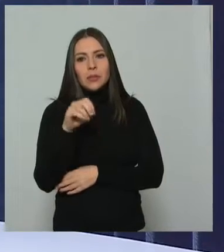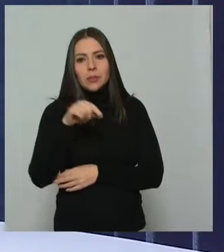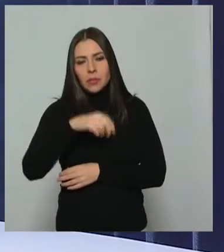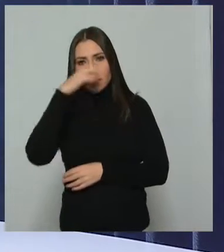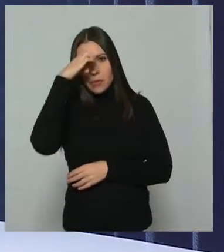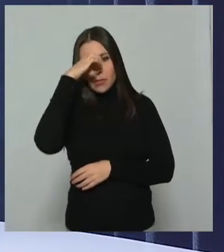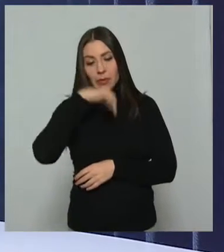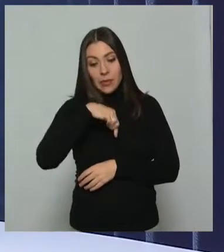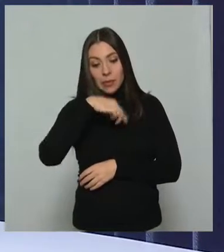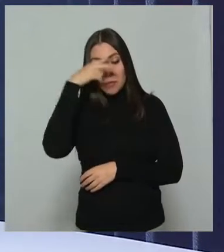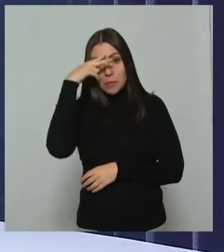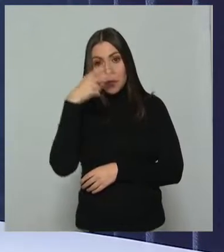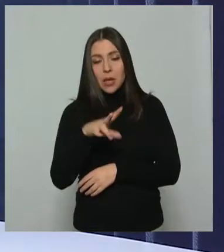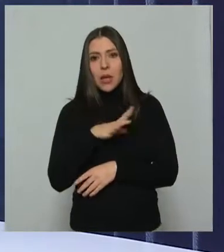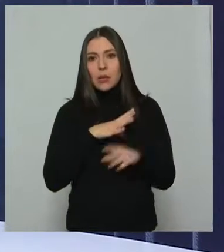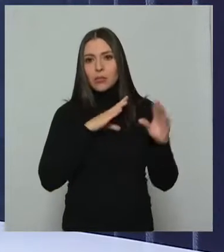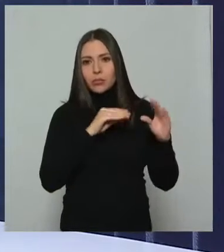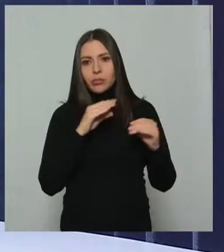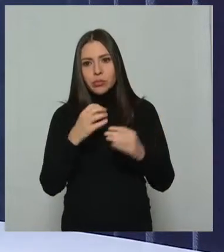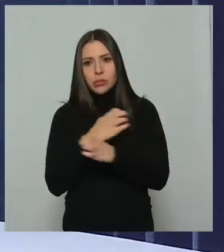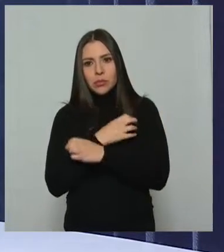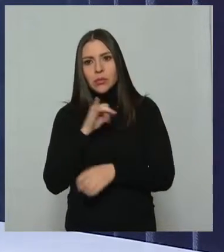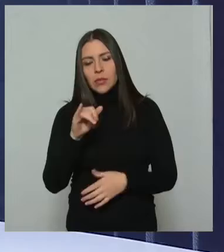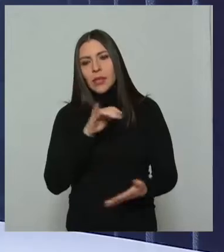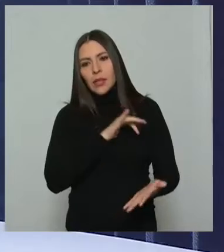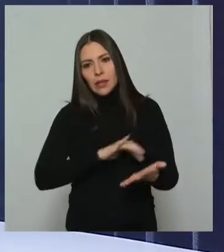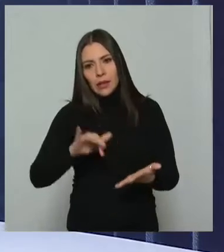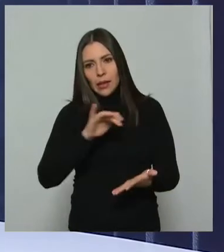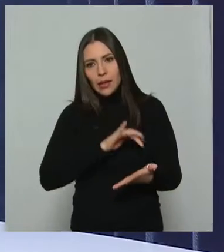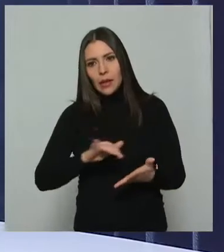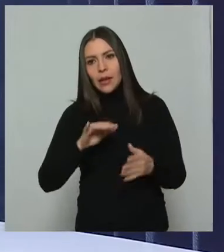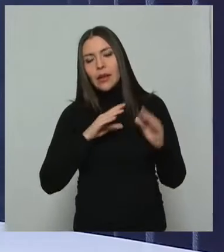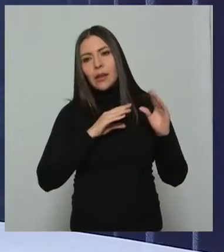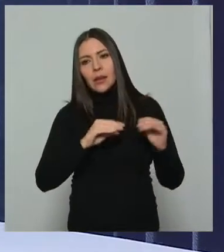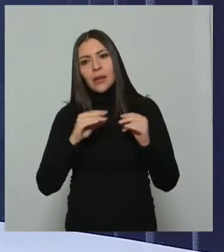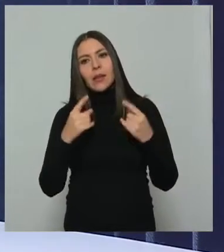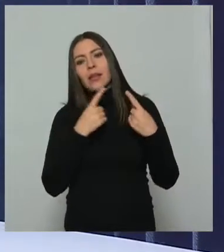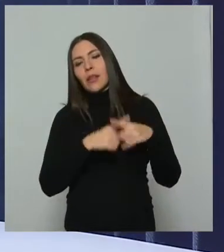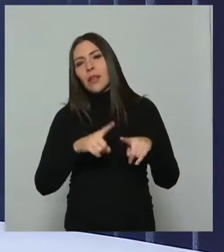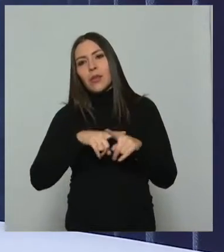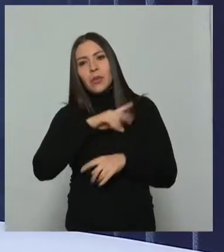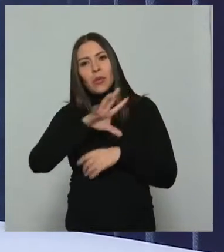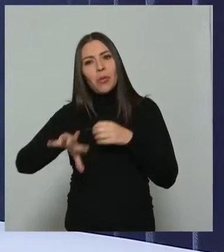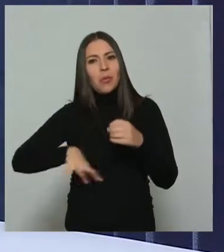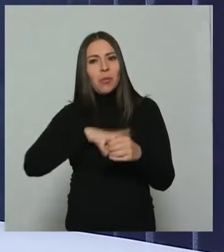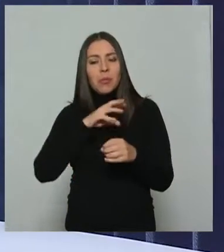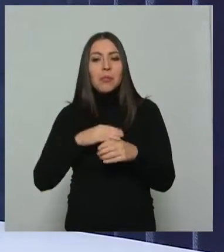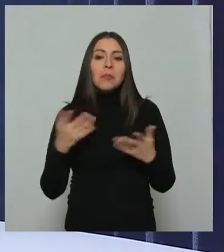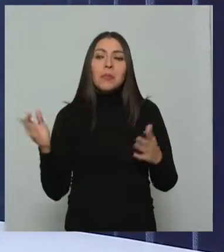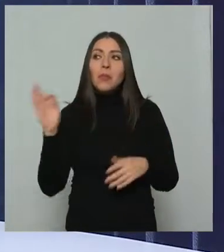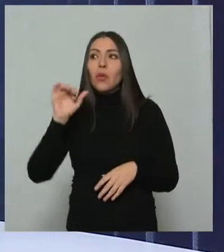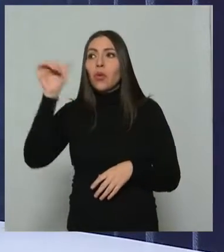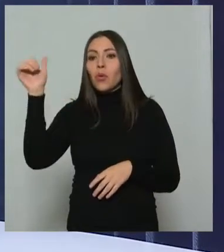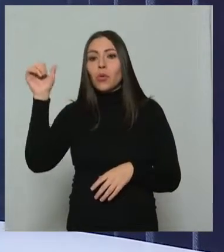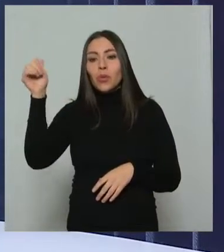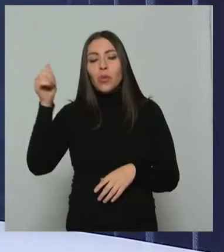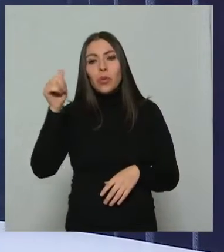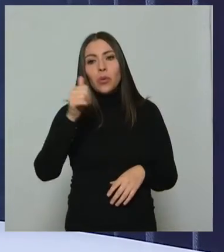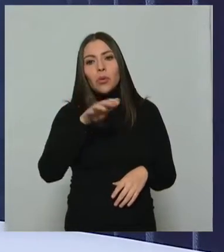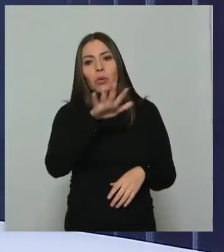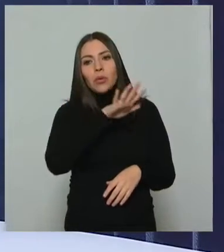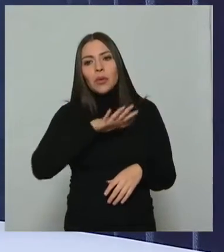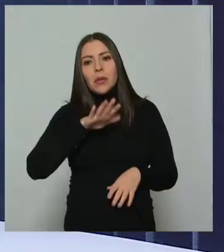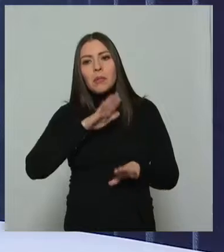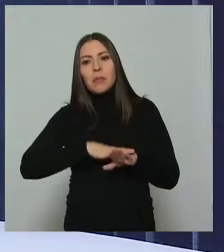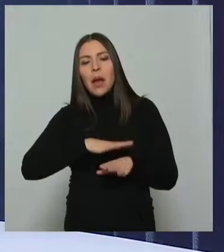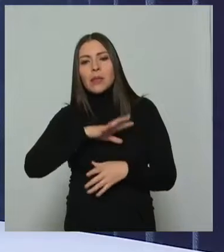muy importante en ese sentido. Aquí sí leemos literatura universal. Quizá en otras latitudes pues haya más centralismo,